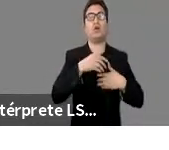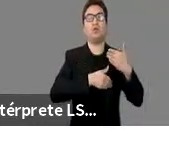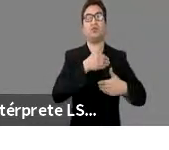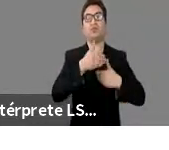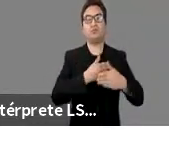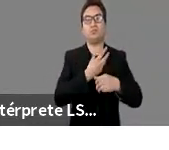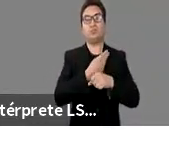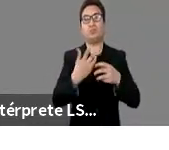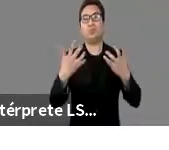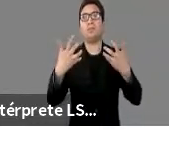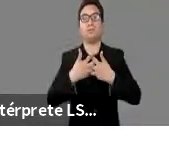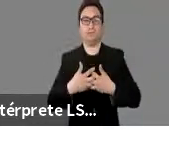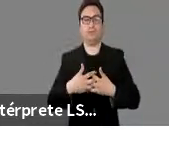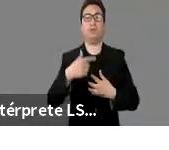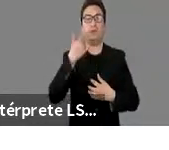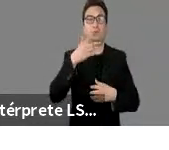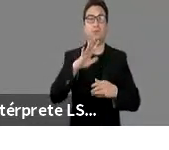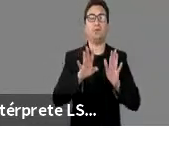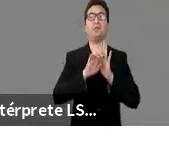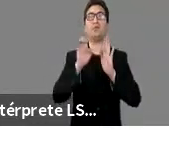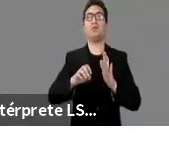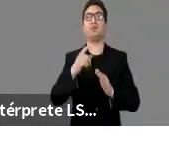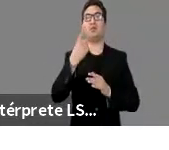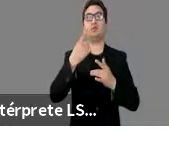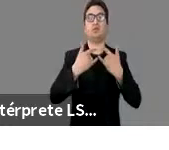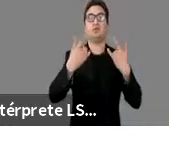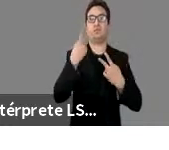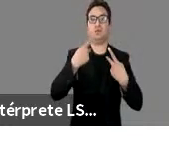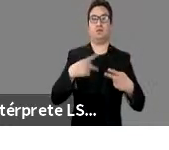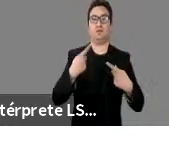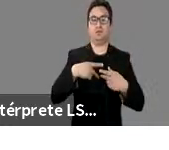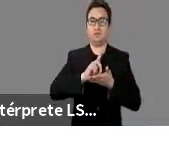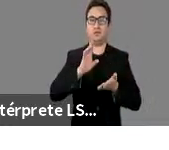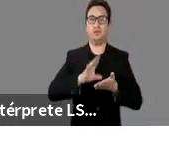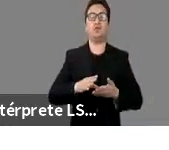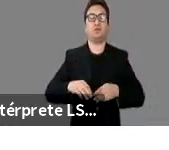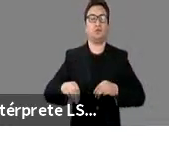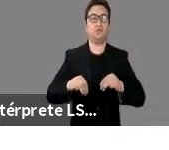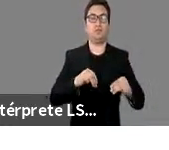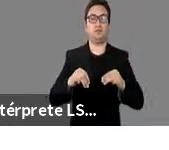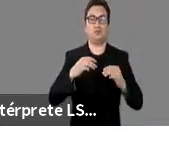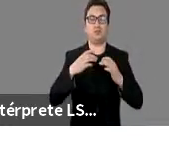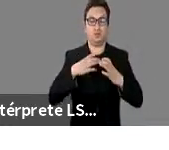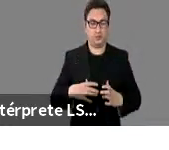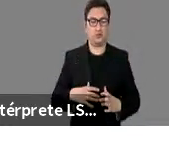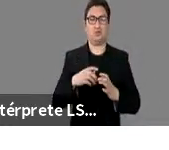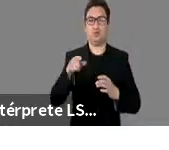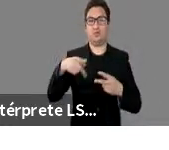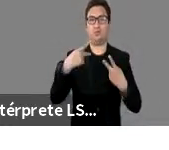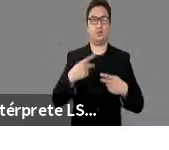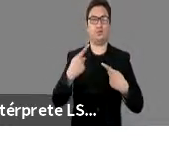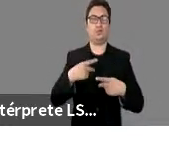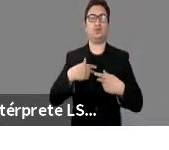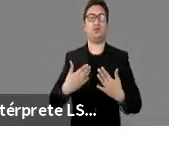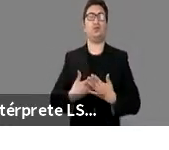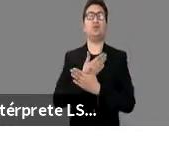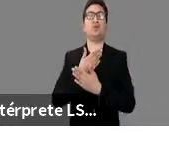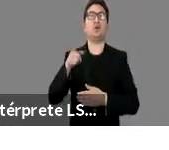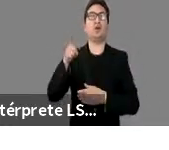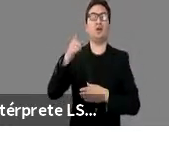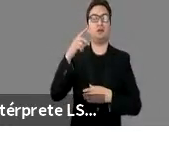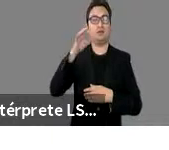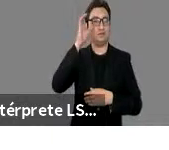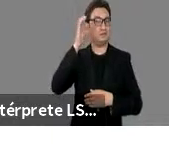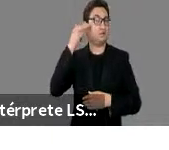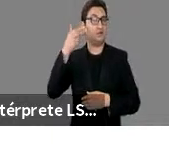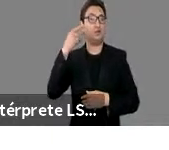una persona con discapacidad motora, era una persona de nacionalidad china, se operó en un hospital, no